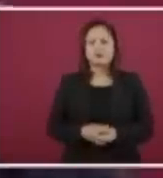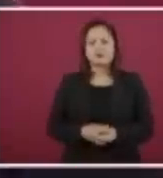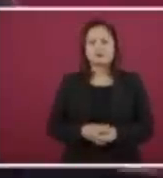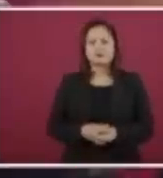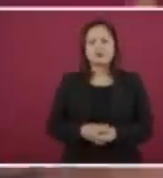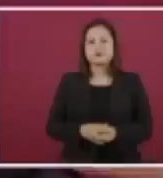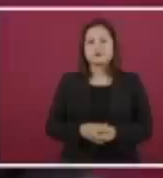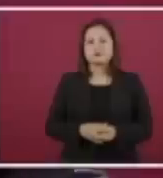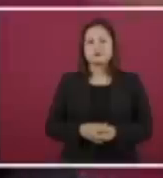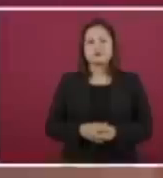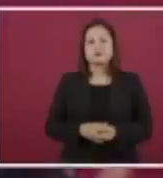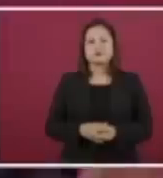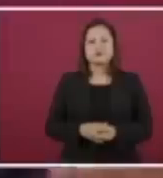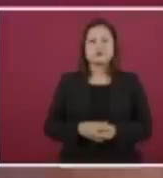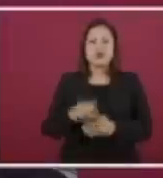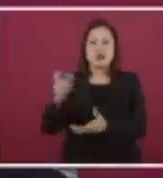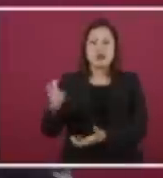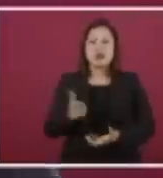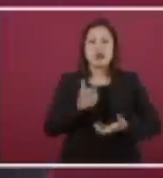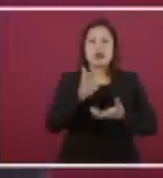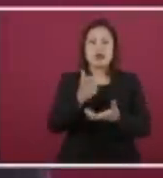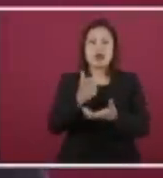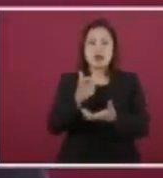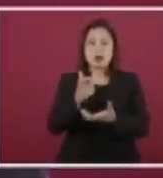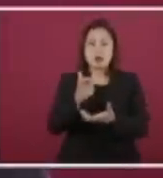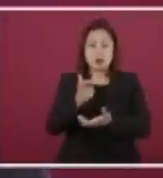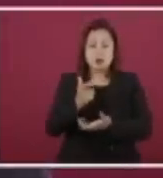Todo el presupuesto se quedaba en el mismo gobierno.